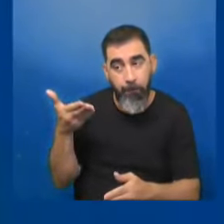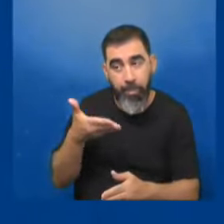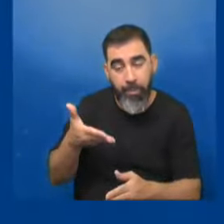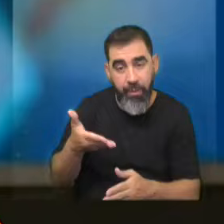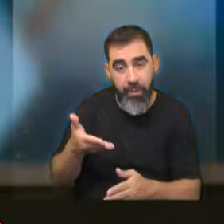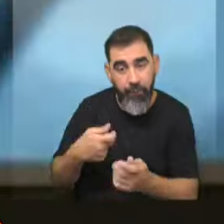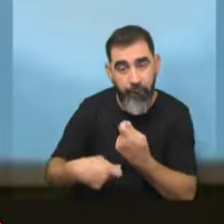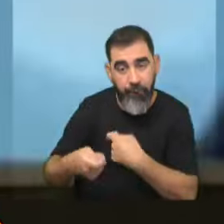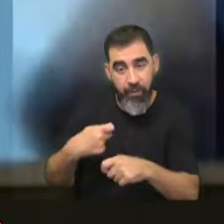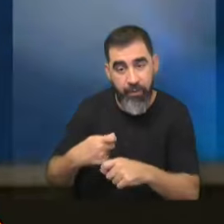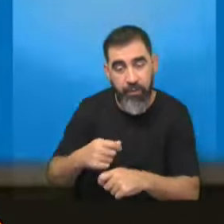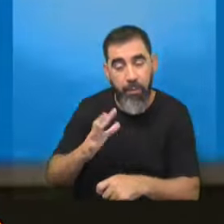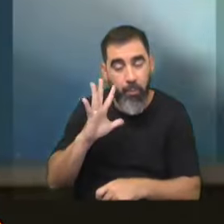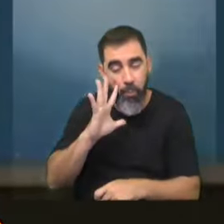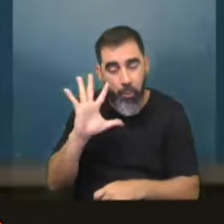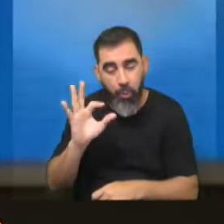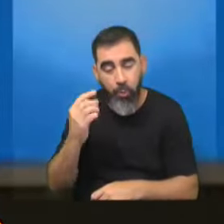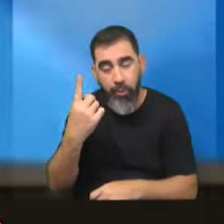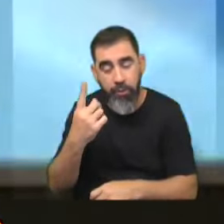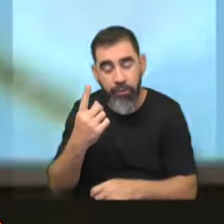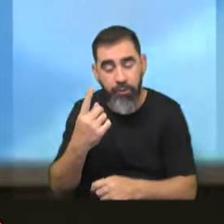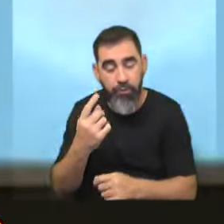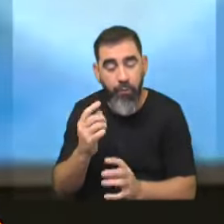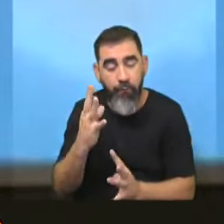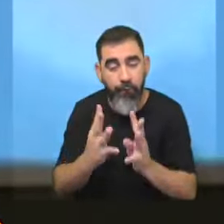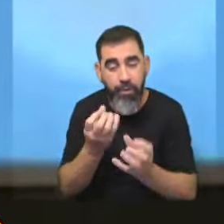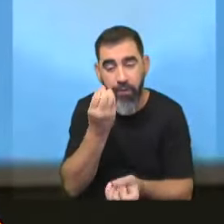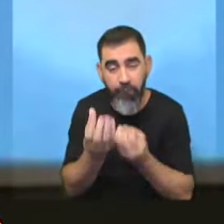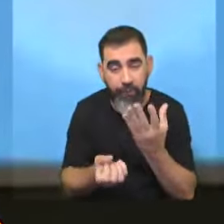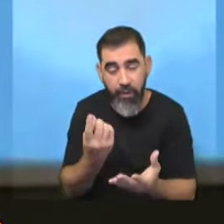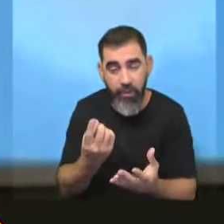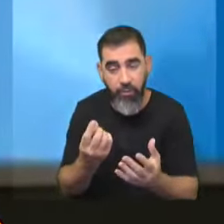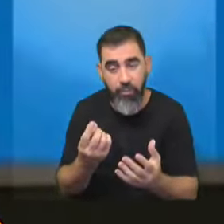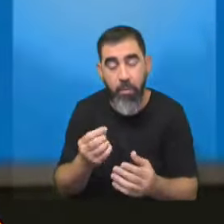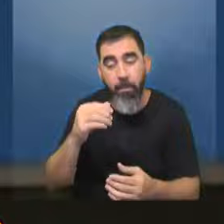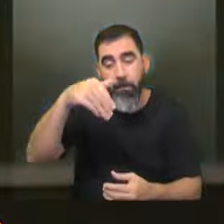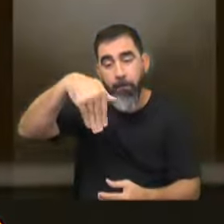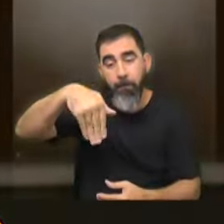colocación. Estamos de en los primeros pilotos. Tenemos un piloto en un vivero hidropónico